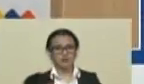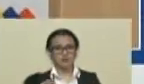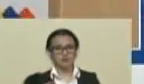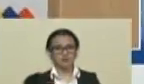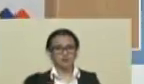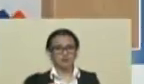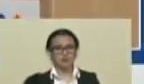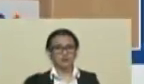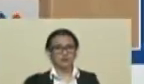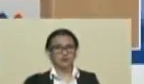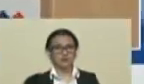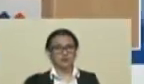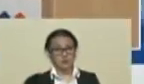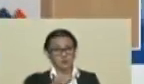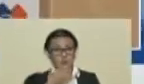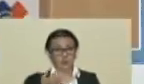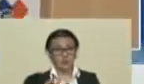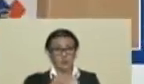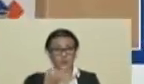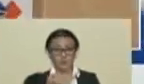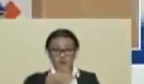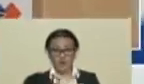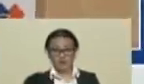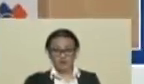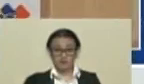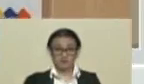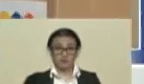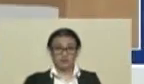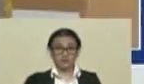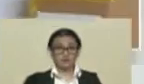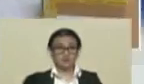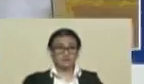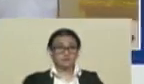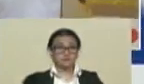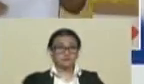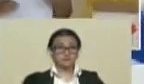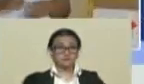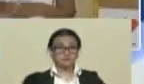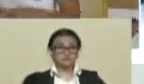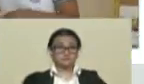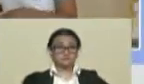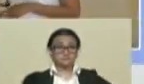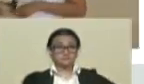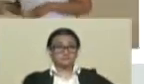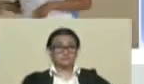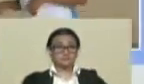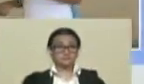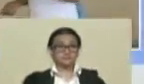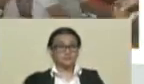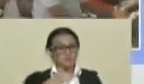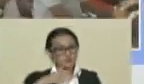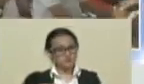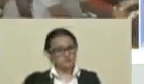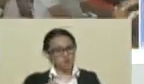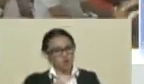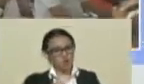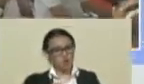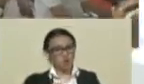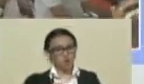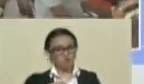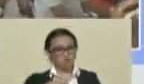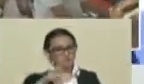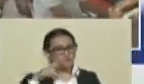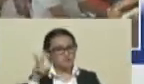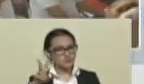Muy buenas tardes. Buenas tardes, bienvenido. Gracias. Como observadores nos hemos dado cuenta, por un lado,